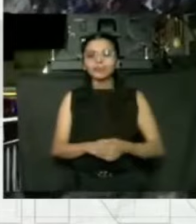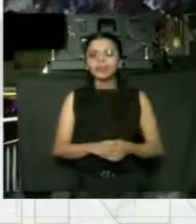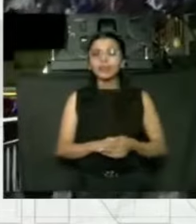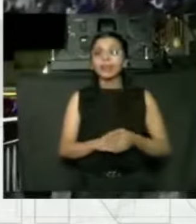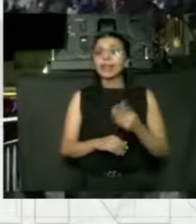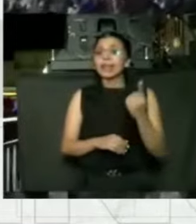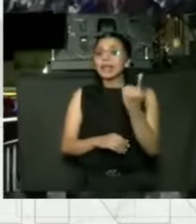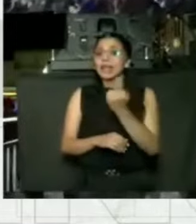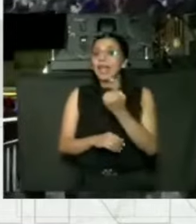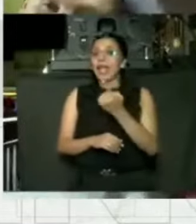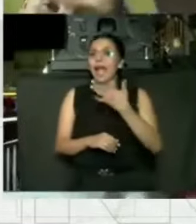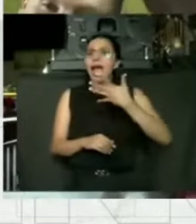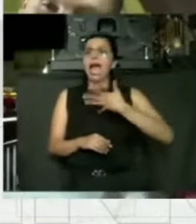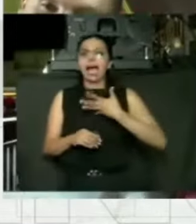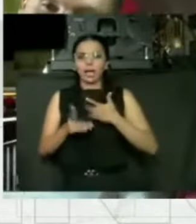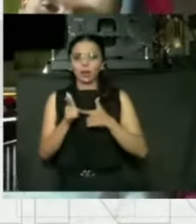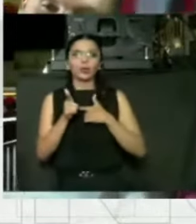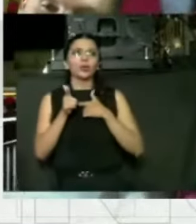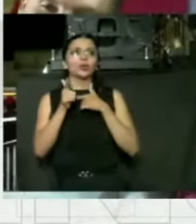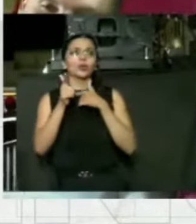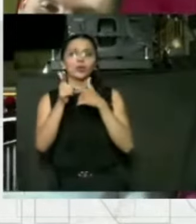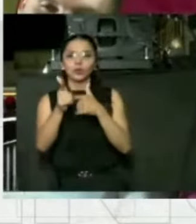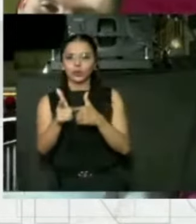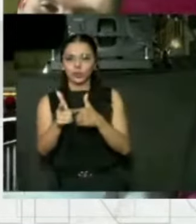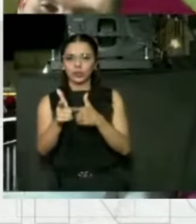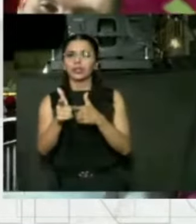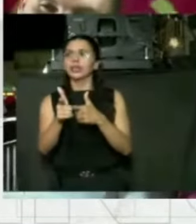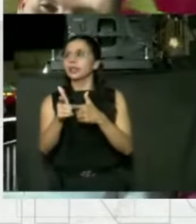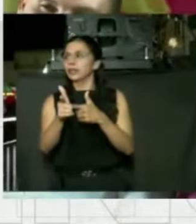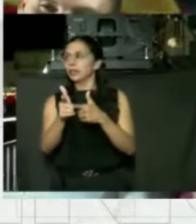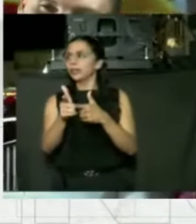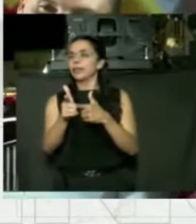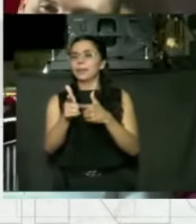de que va a haber continuidad.